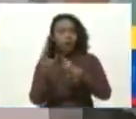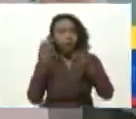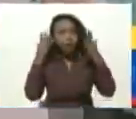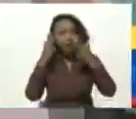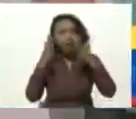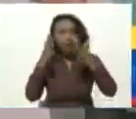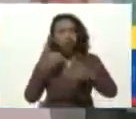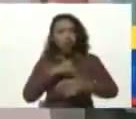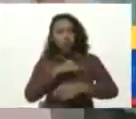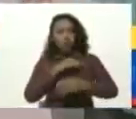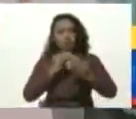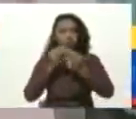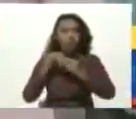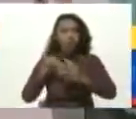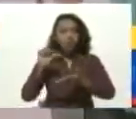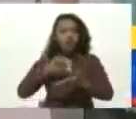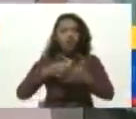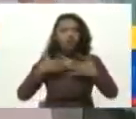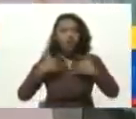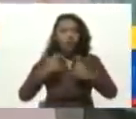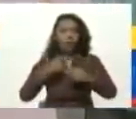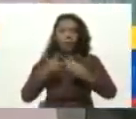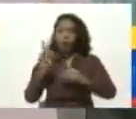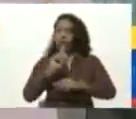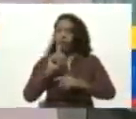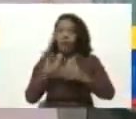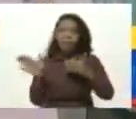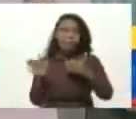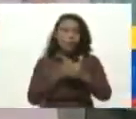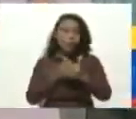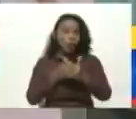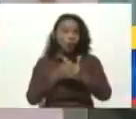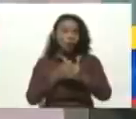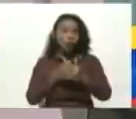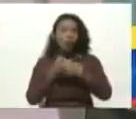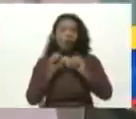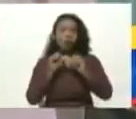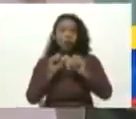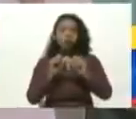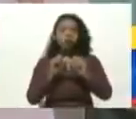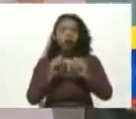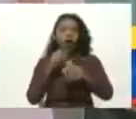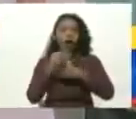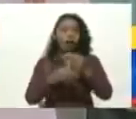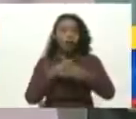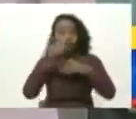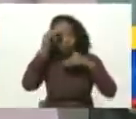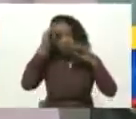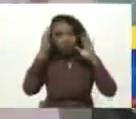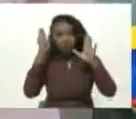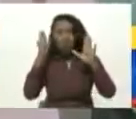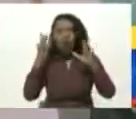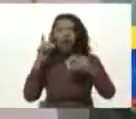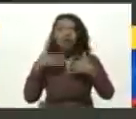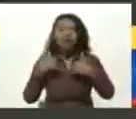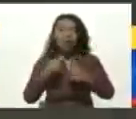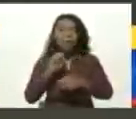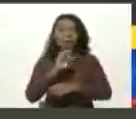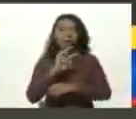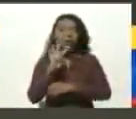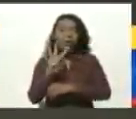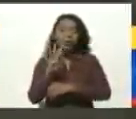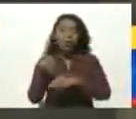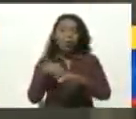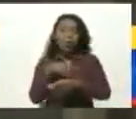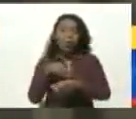estamos rehabilitando los centros de salud, pero no cerramos las puertas, continuamos garantizando la atención en salud las 24